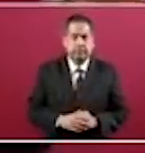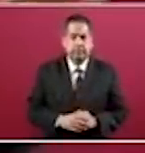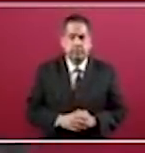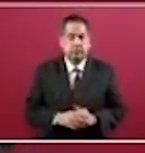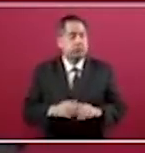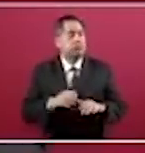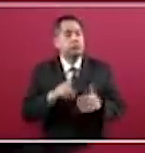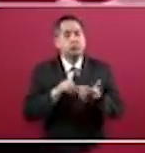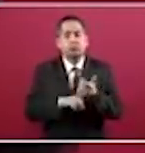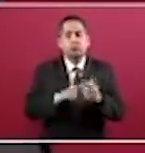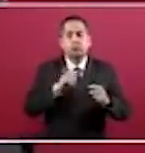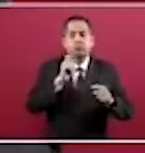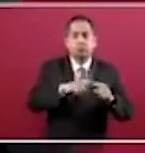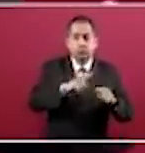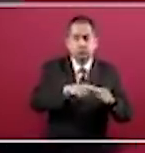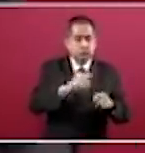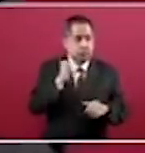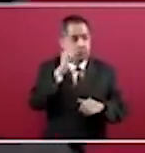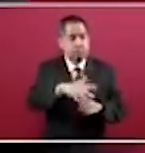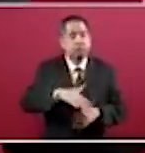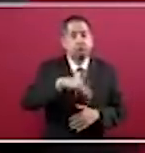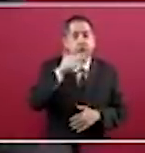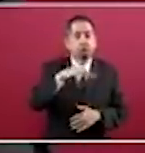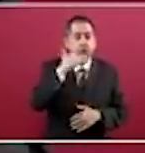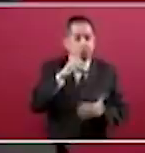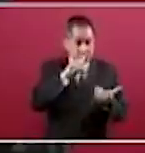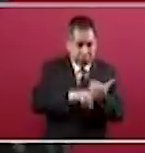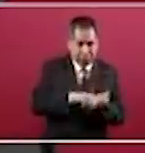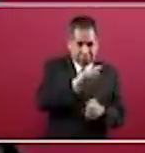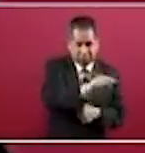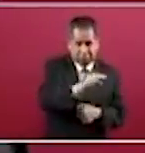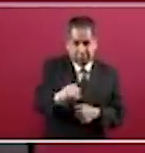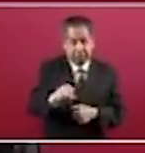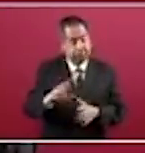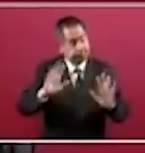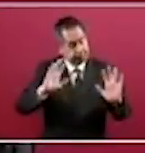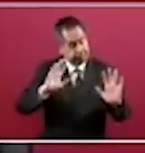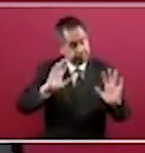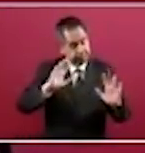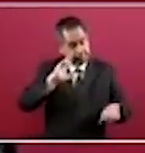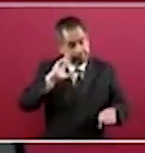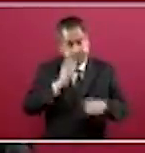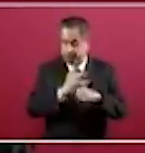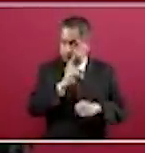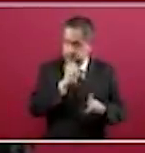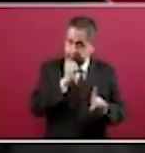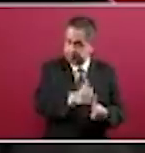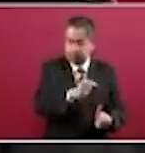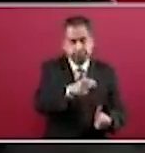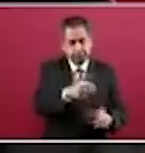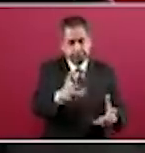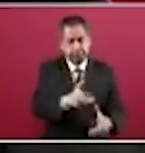Todo el que se meta en un caso de corrupción tiene que asumir su